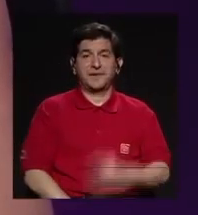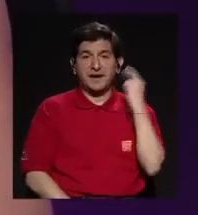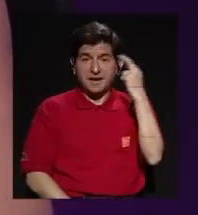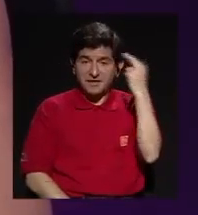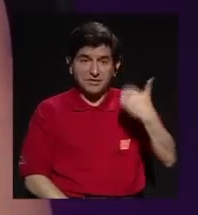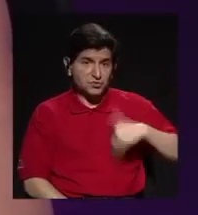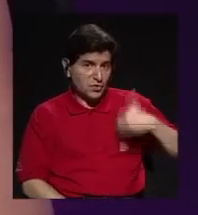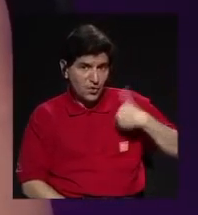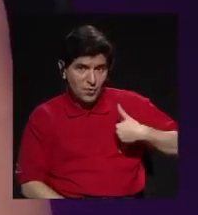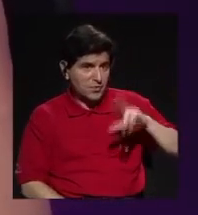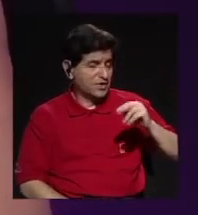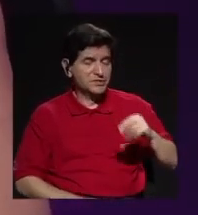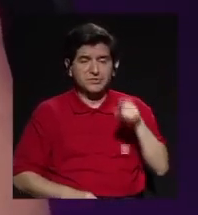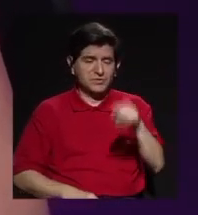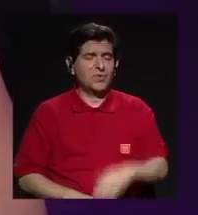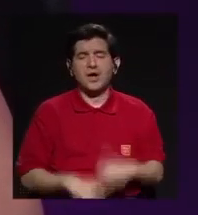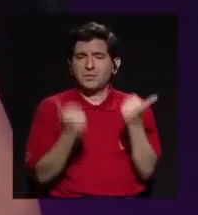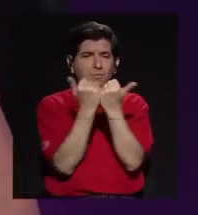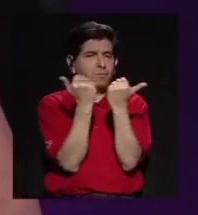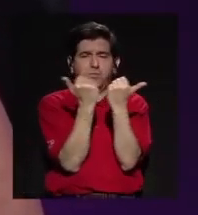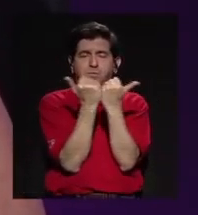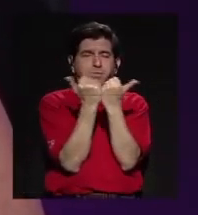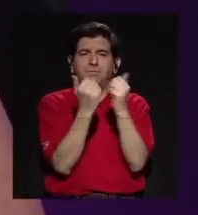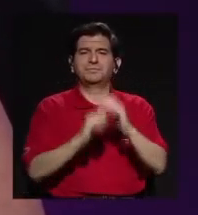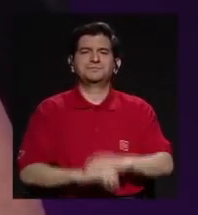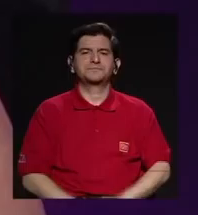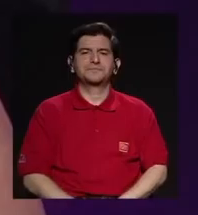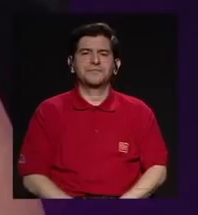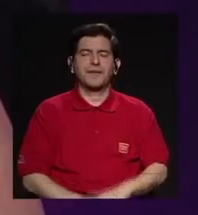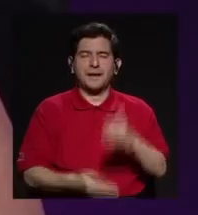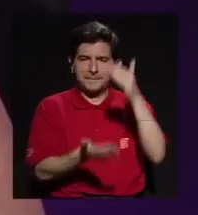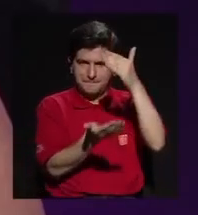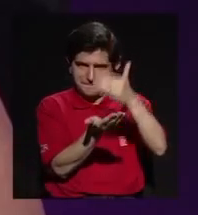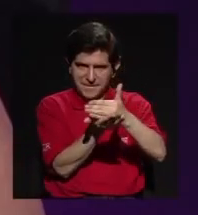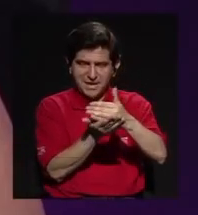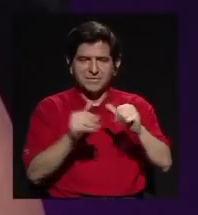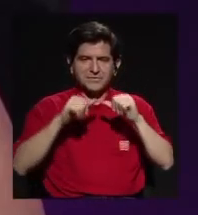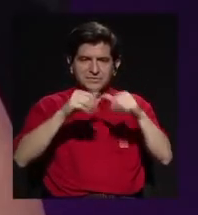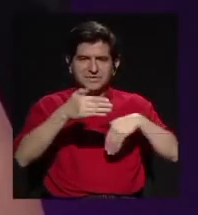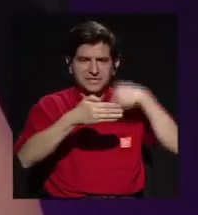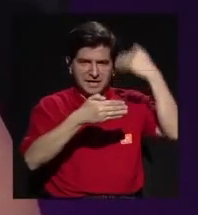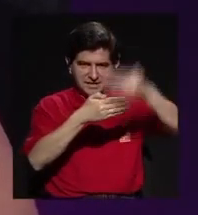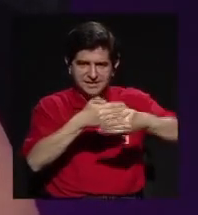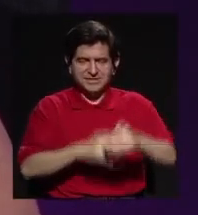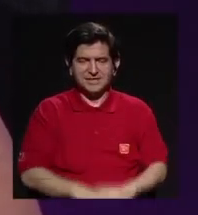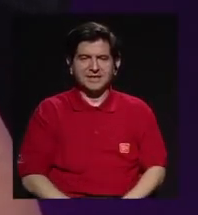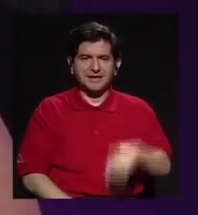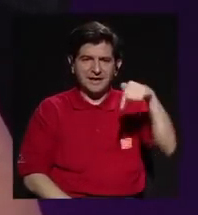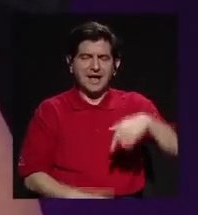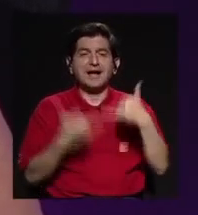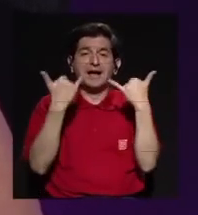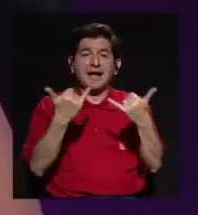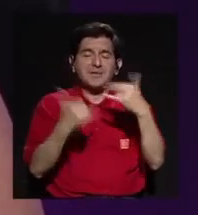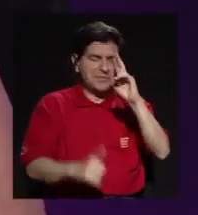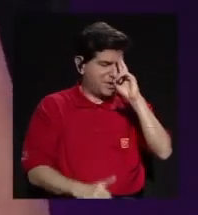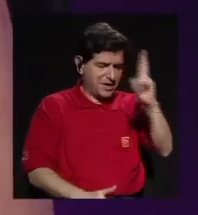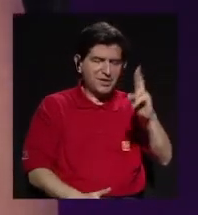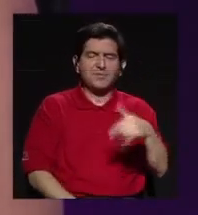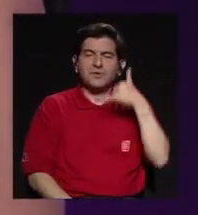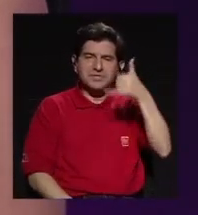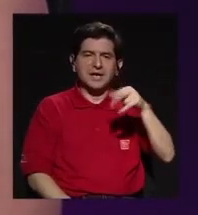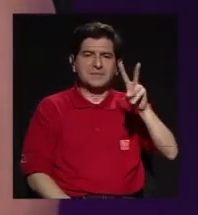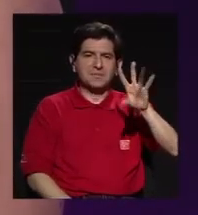los hombres no son los que llenan las iglesias, ¿verdad? Vamos a un corte y estamos de regreso en unos segundos. Estamos en vivo con Irreverencia.